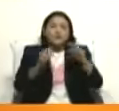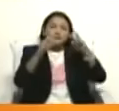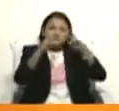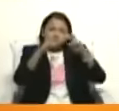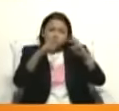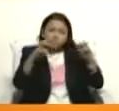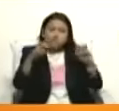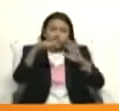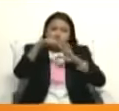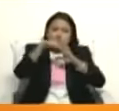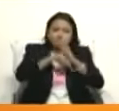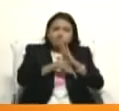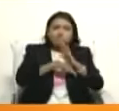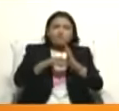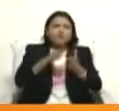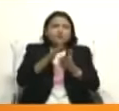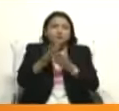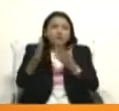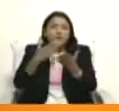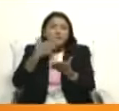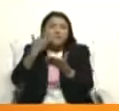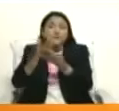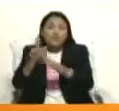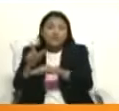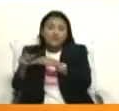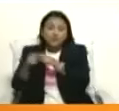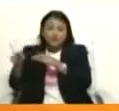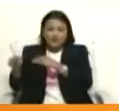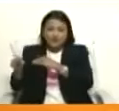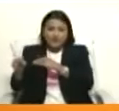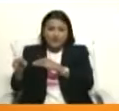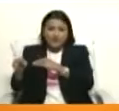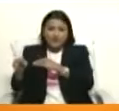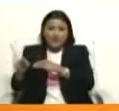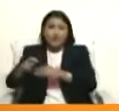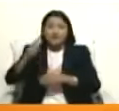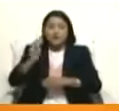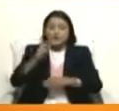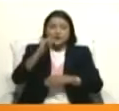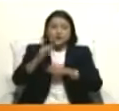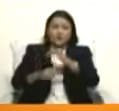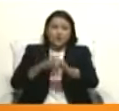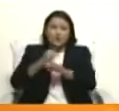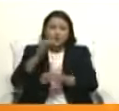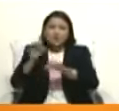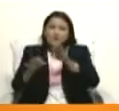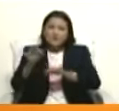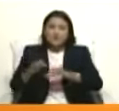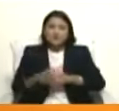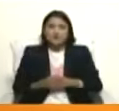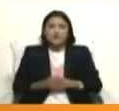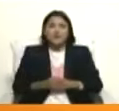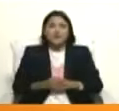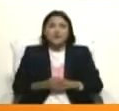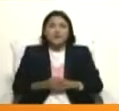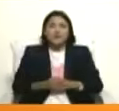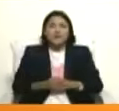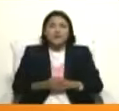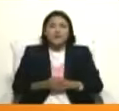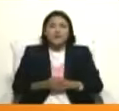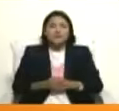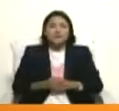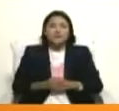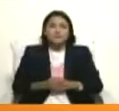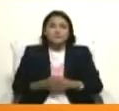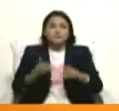términos de las medidas provisionales solicitadas por Guyana, el Tribunal de Justicia declara que las medidas que deben